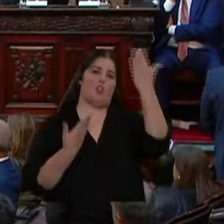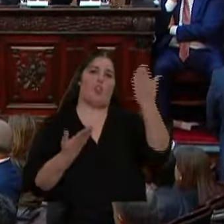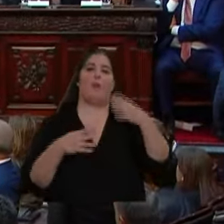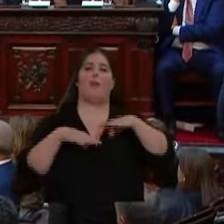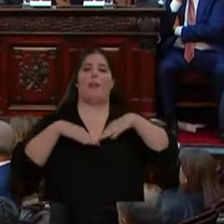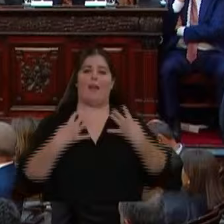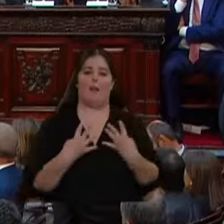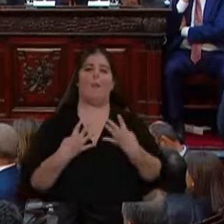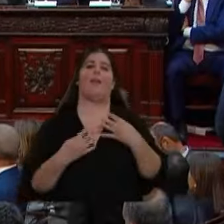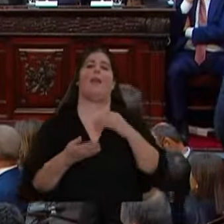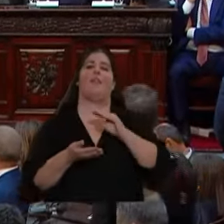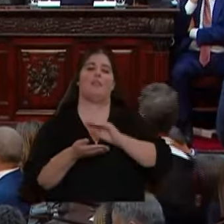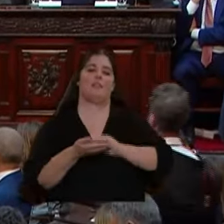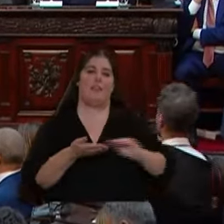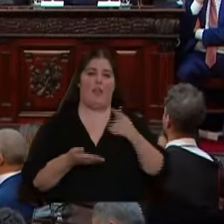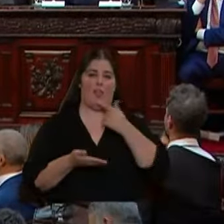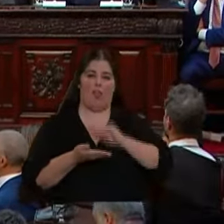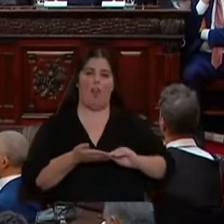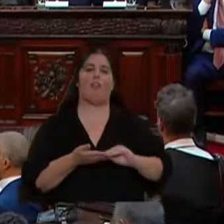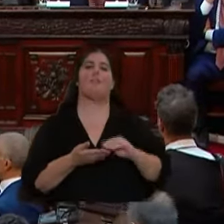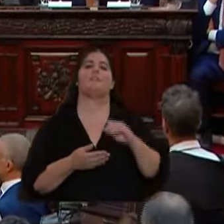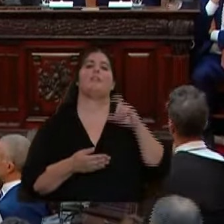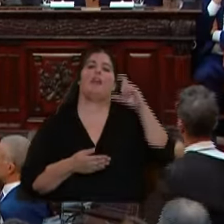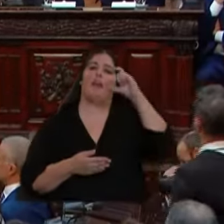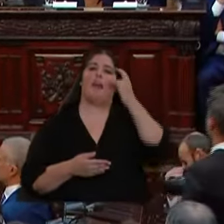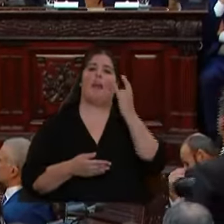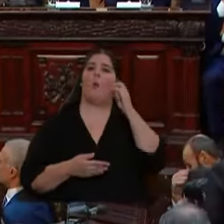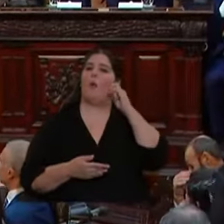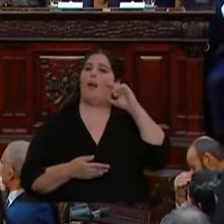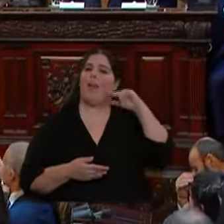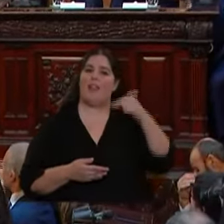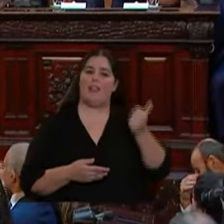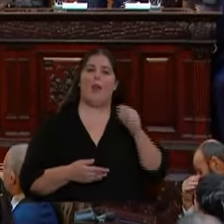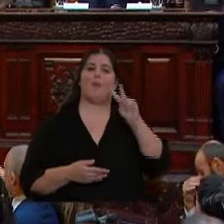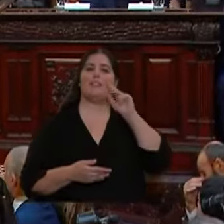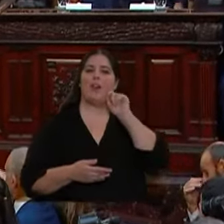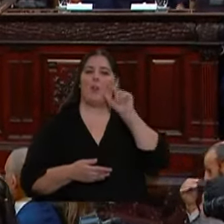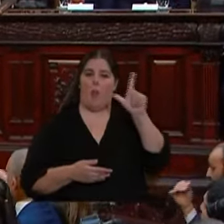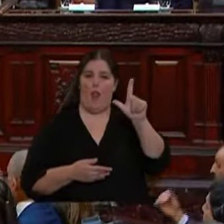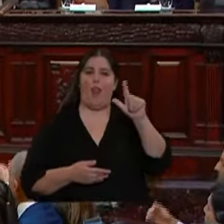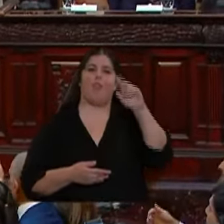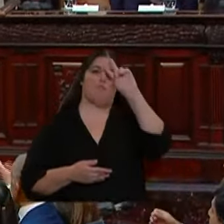la doctora Victoria Eugenia Villarruel, a quien acompañan